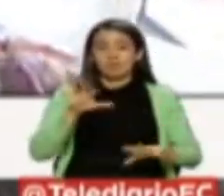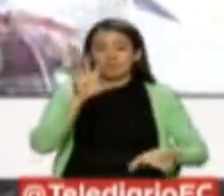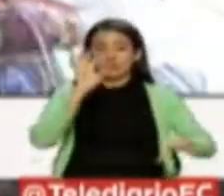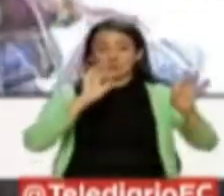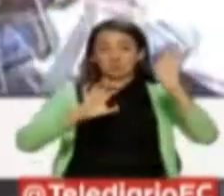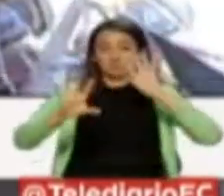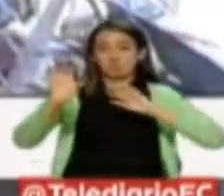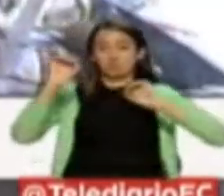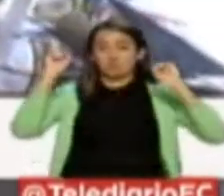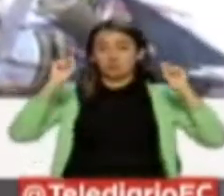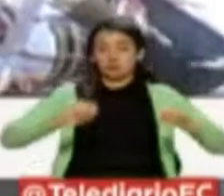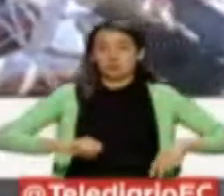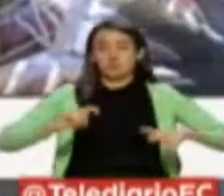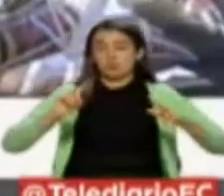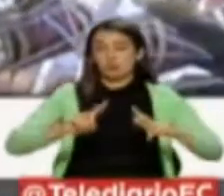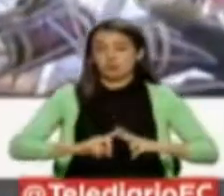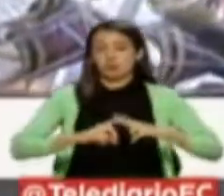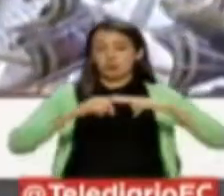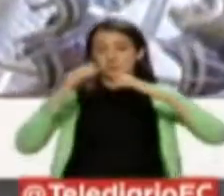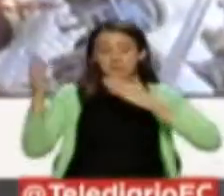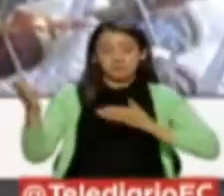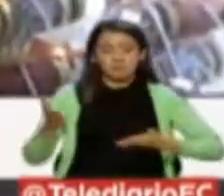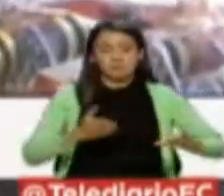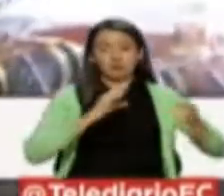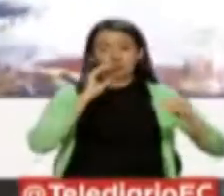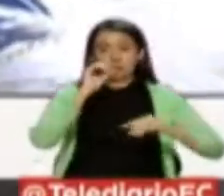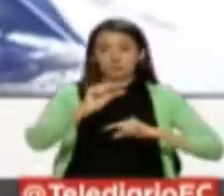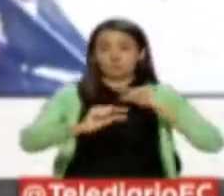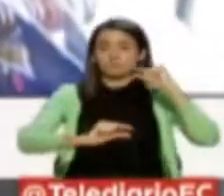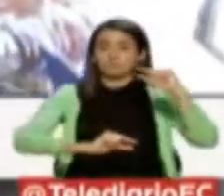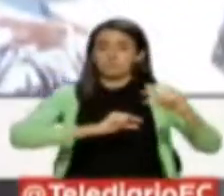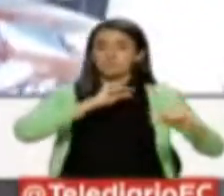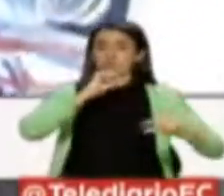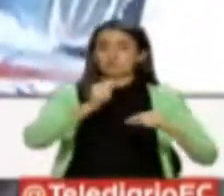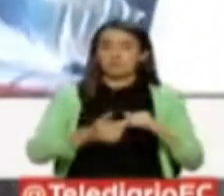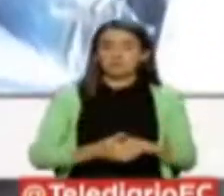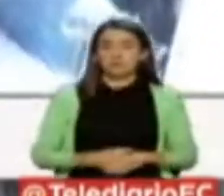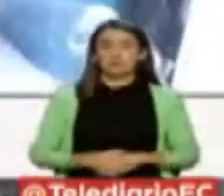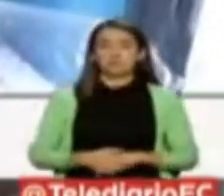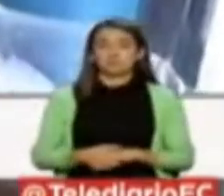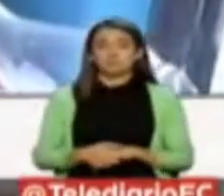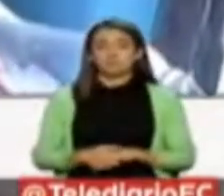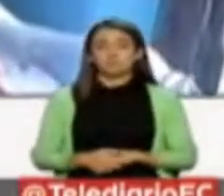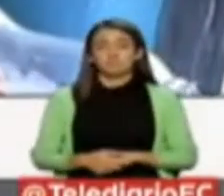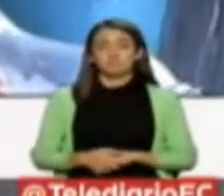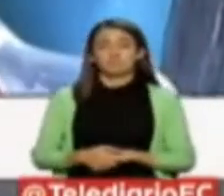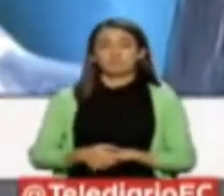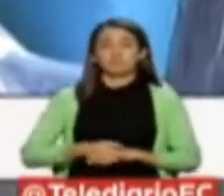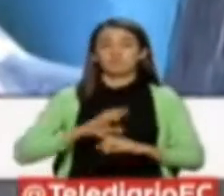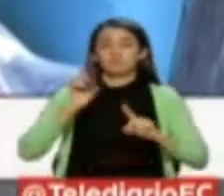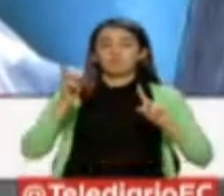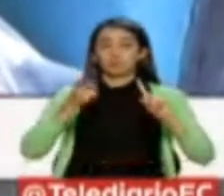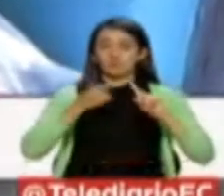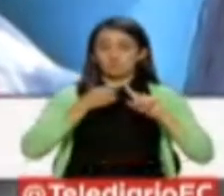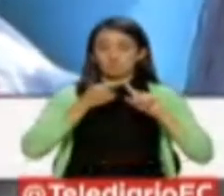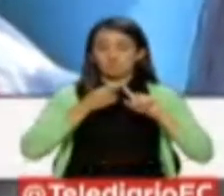botella. Si nos puede contar un poquito el paso a paso del cómo se logra este trabajo artístico. Primero